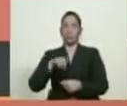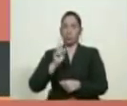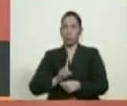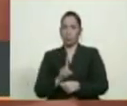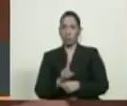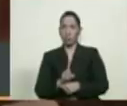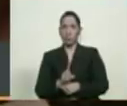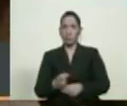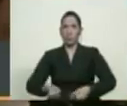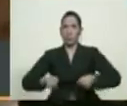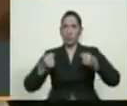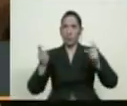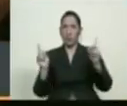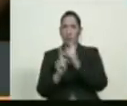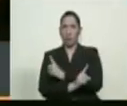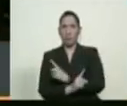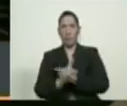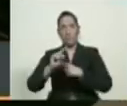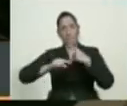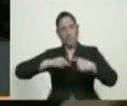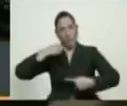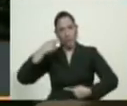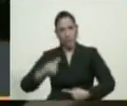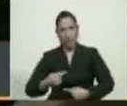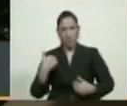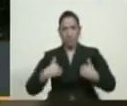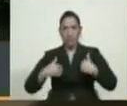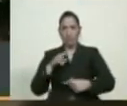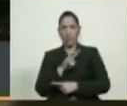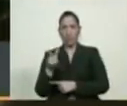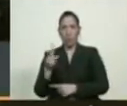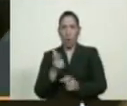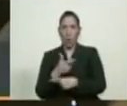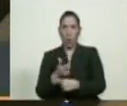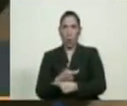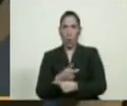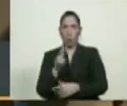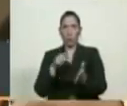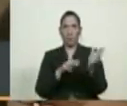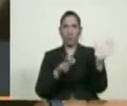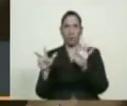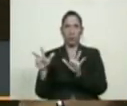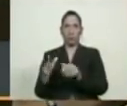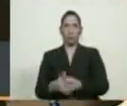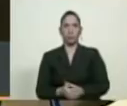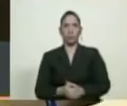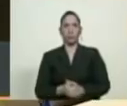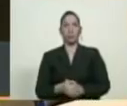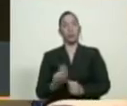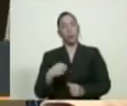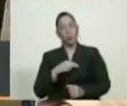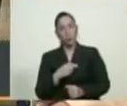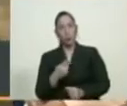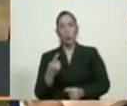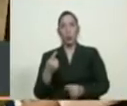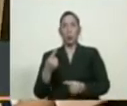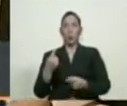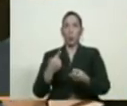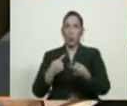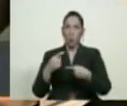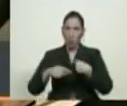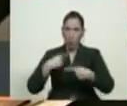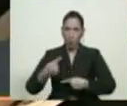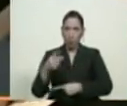mercado cambiario será mañana, miércoles 22 de agosto de 2018, y haremos otra subasta de ICON el